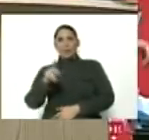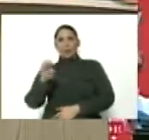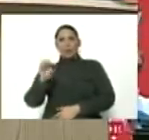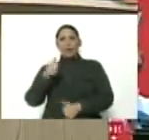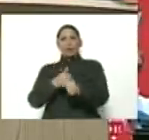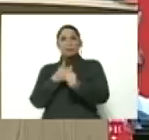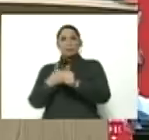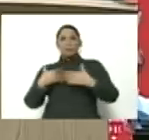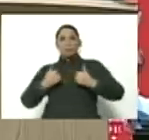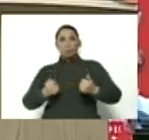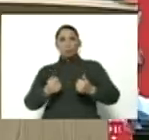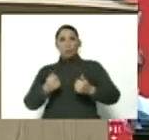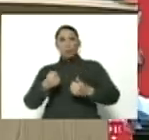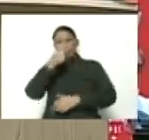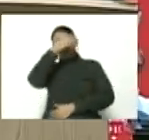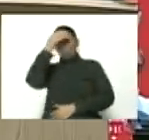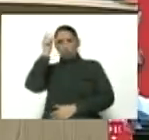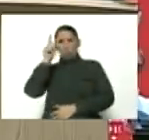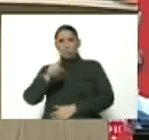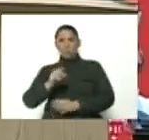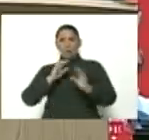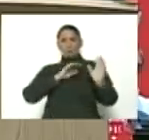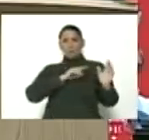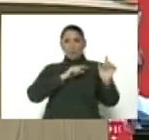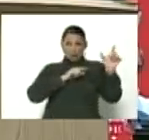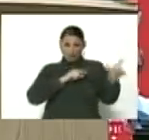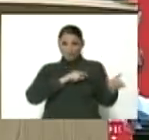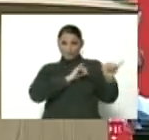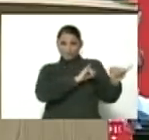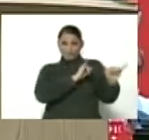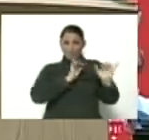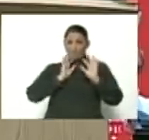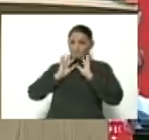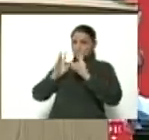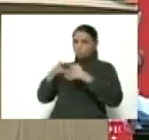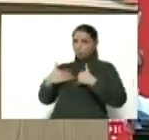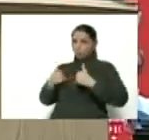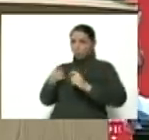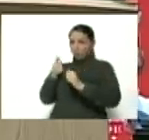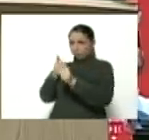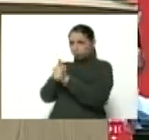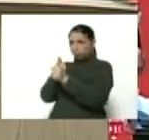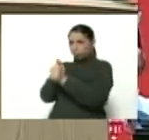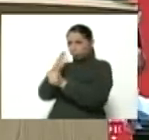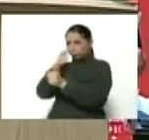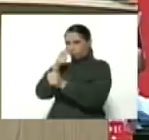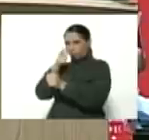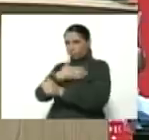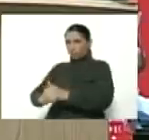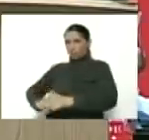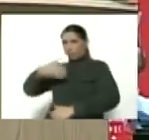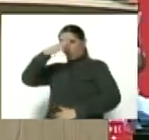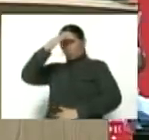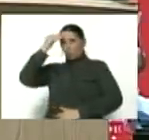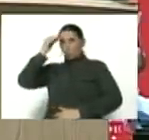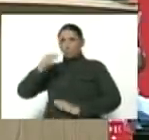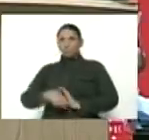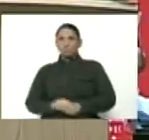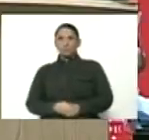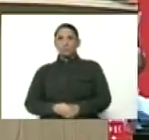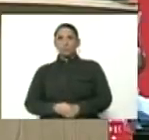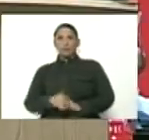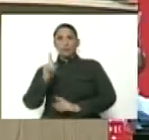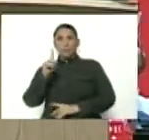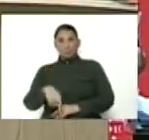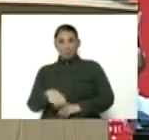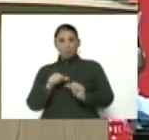mismo ha brindado en distintas oportunidades seguridad al presidente Donald Trump. También